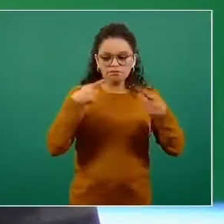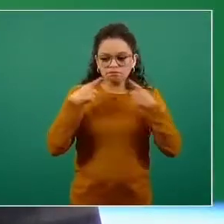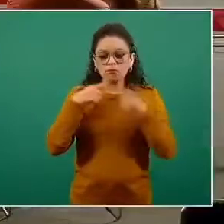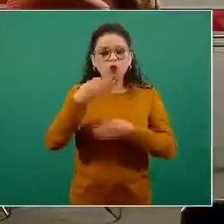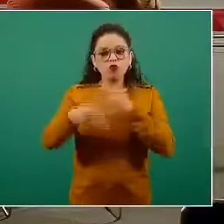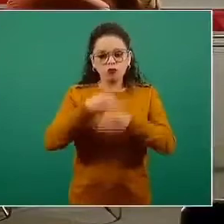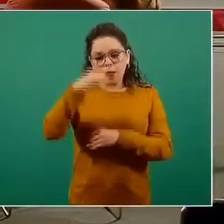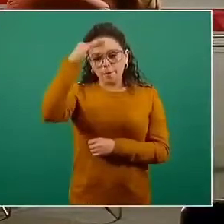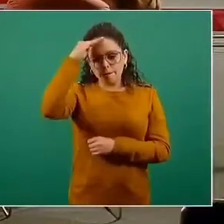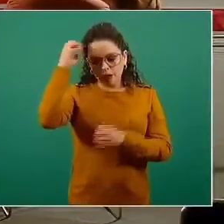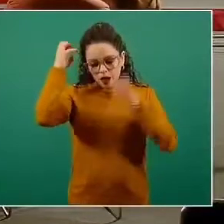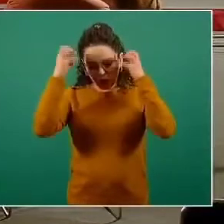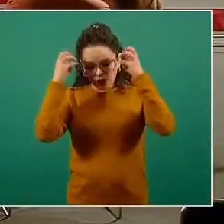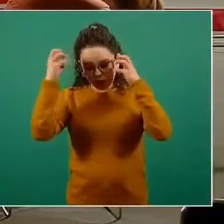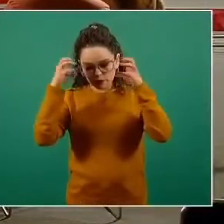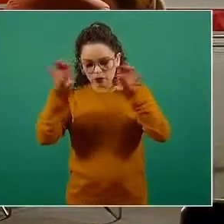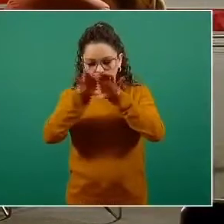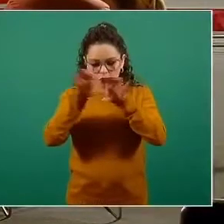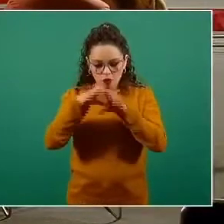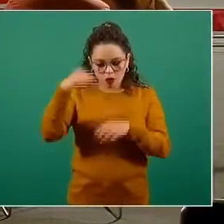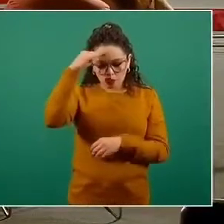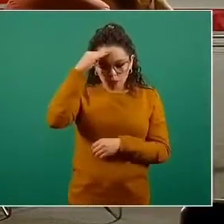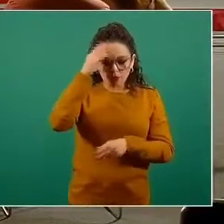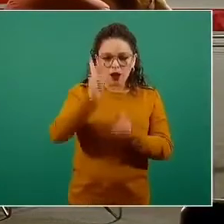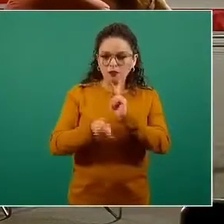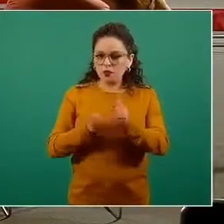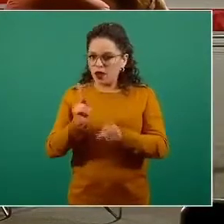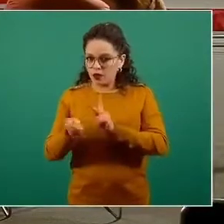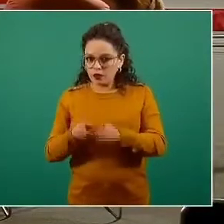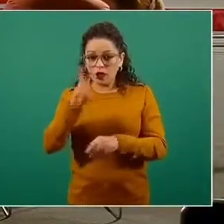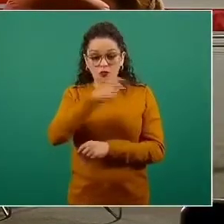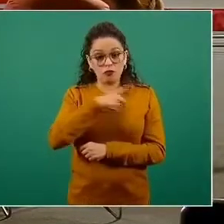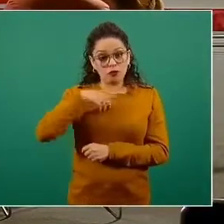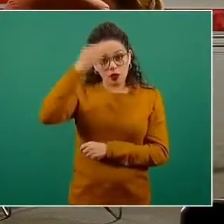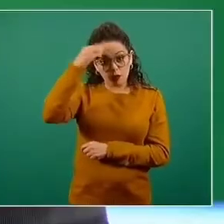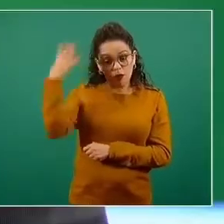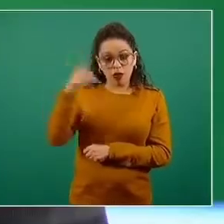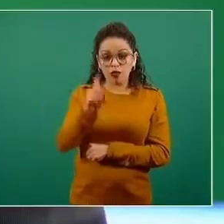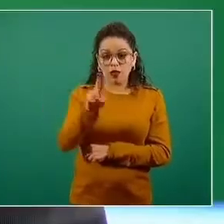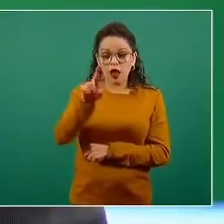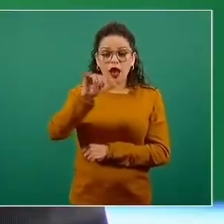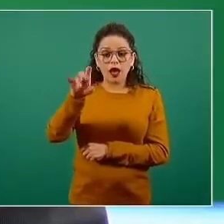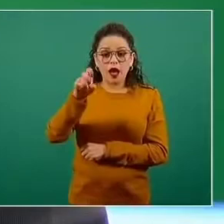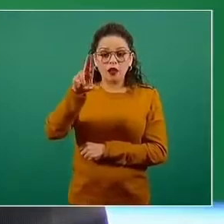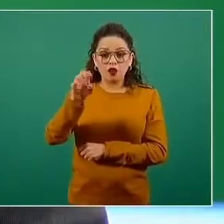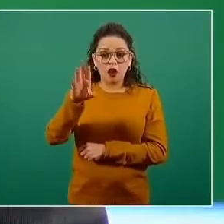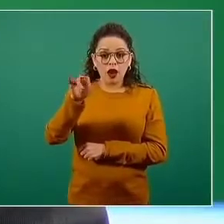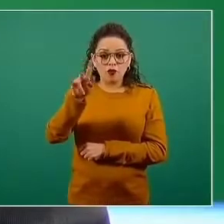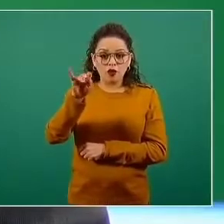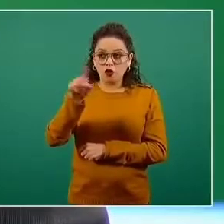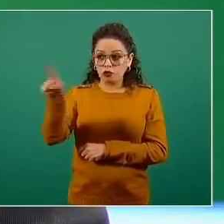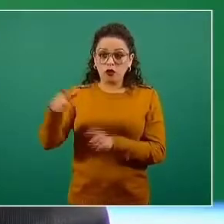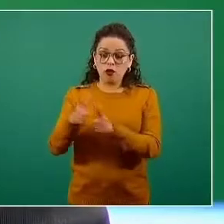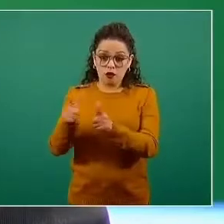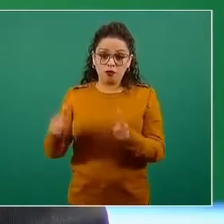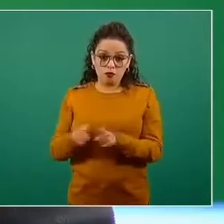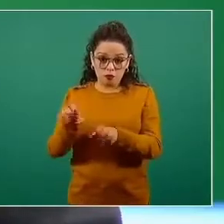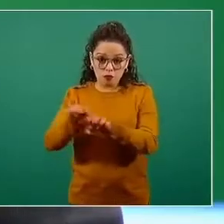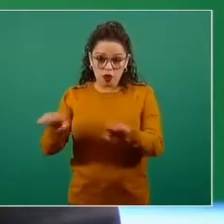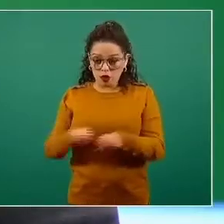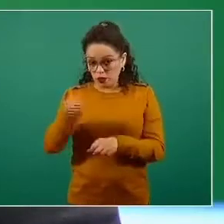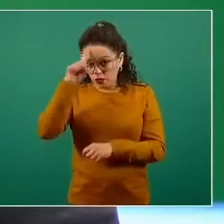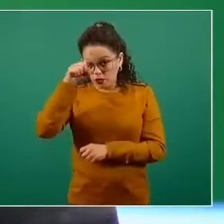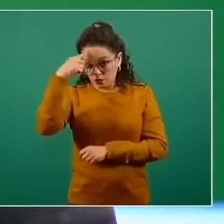reflexionamos, seguro. No olvidar que el doctor Alejandro Cravioto es parte de nuestro grupo técnico asesor de vacunación y